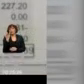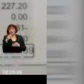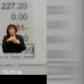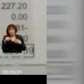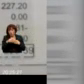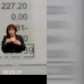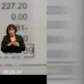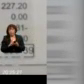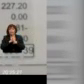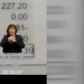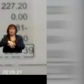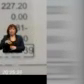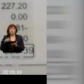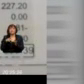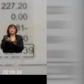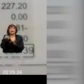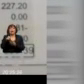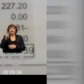$13.88 a